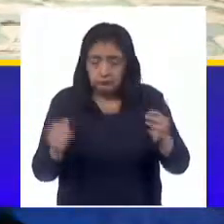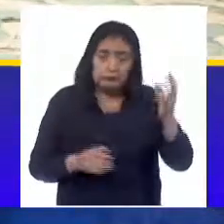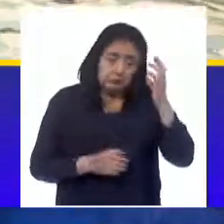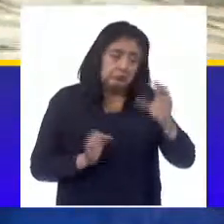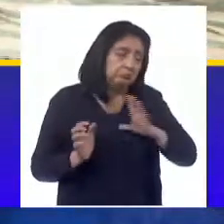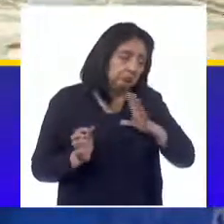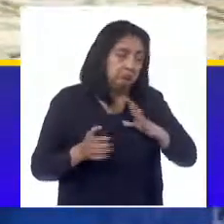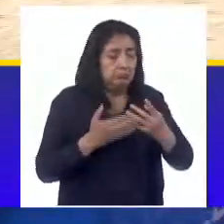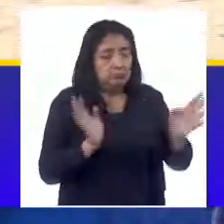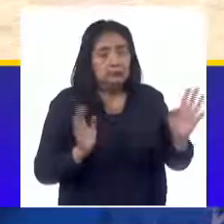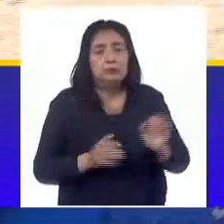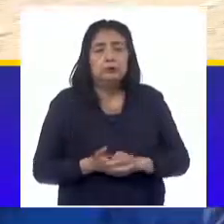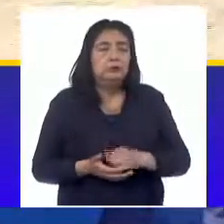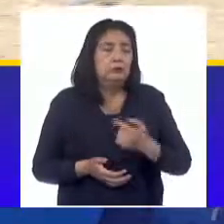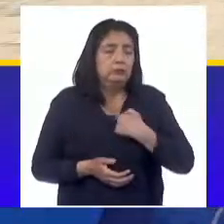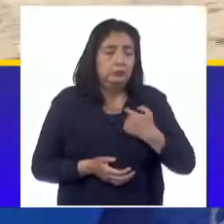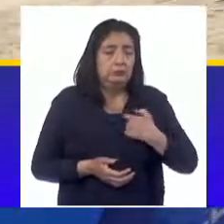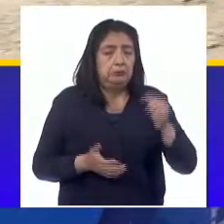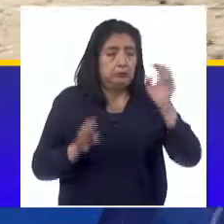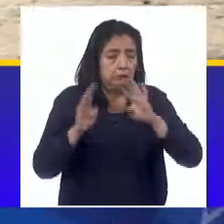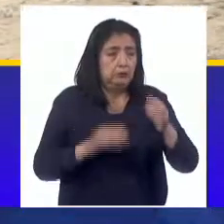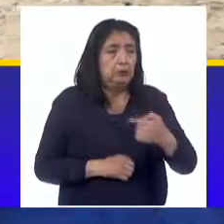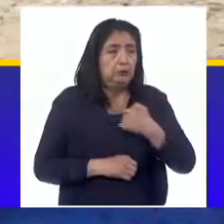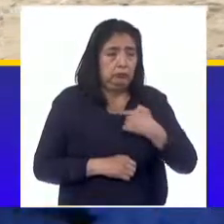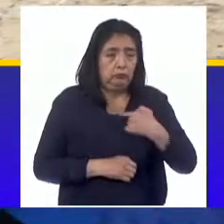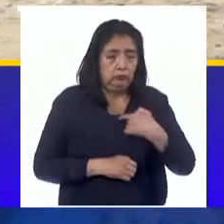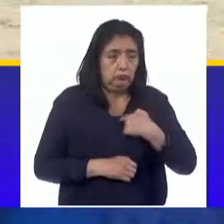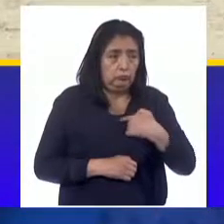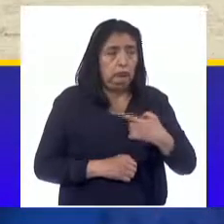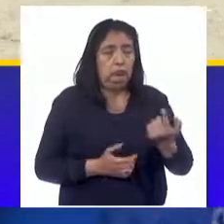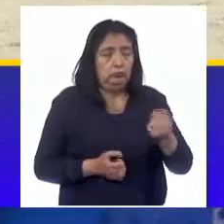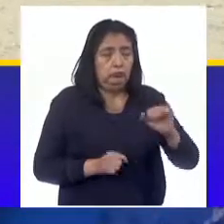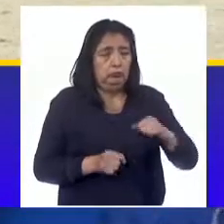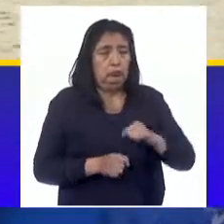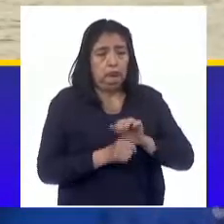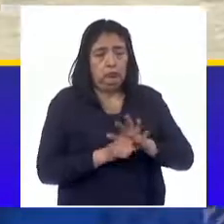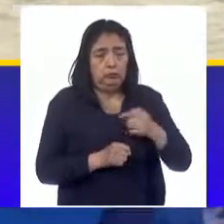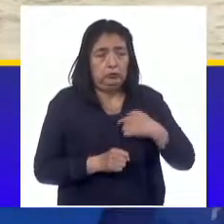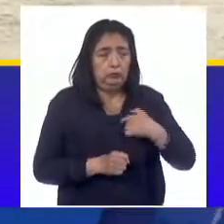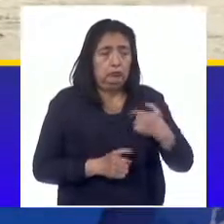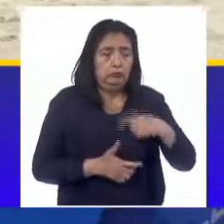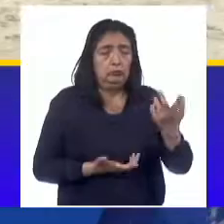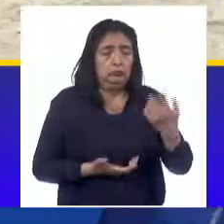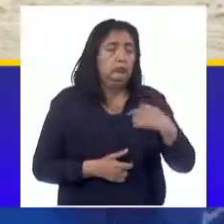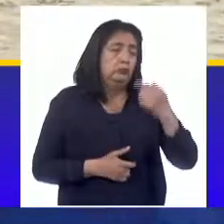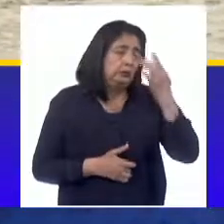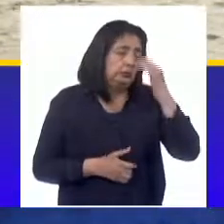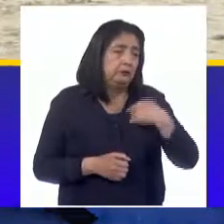va a abrir la playa. Simplemente lo que me preocupa, porque yo he tenido COVID-19, he sido afectado,